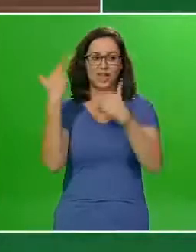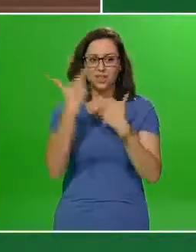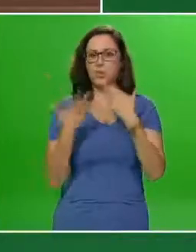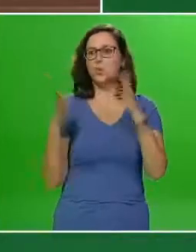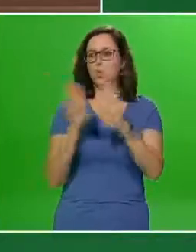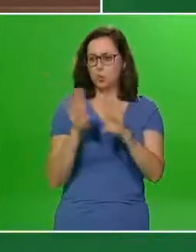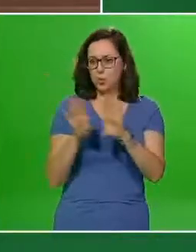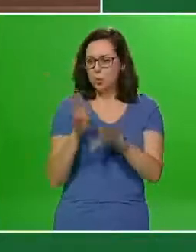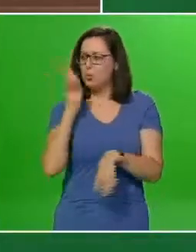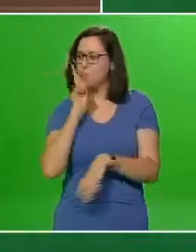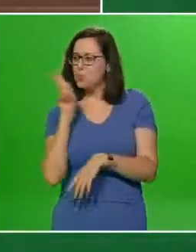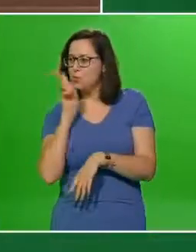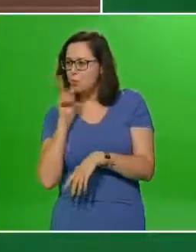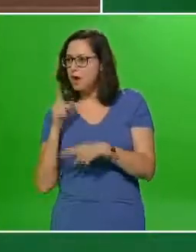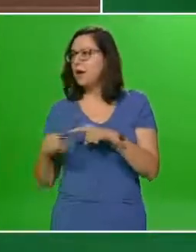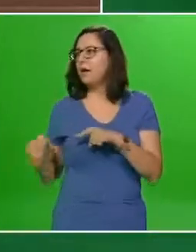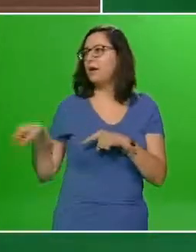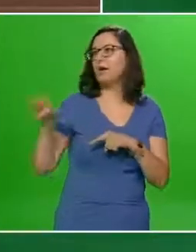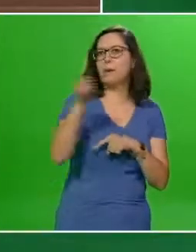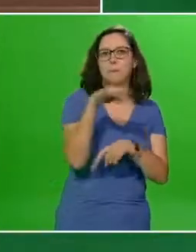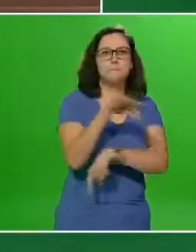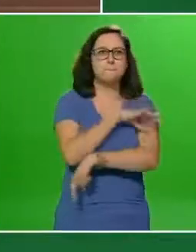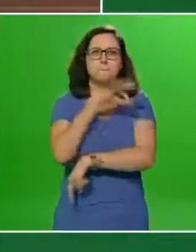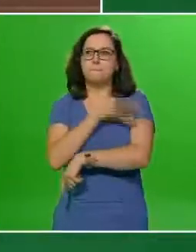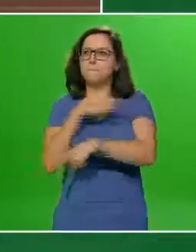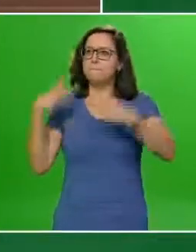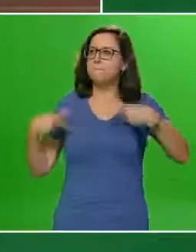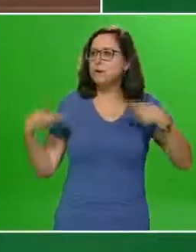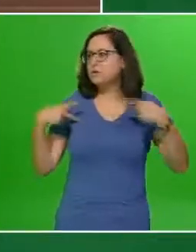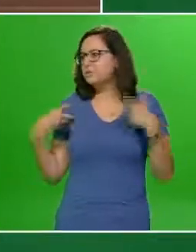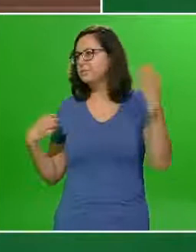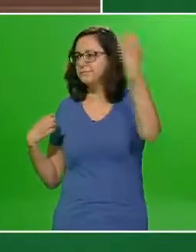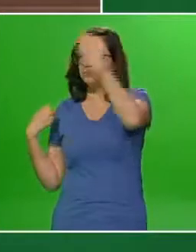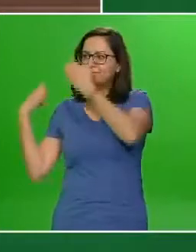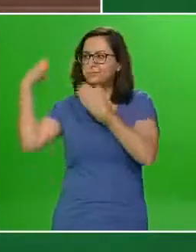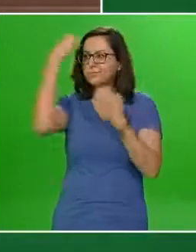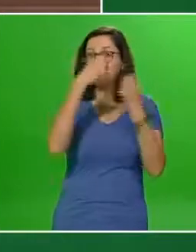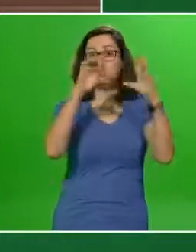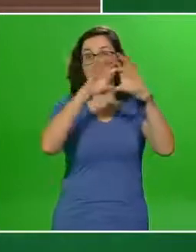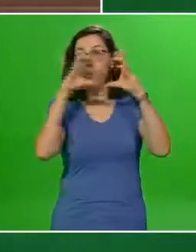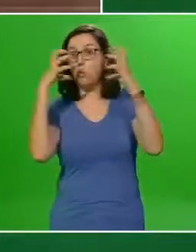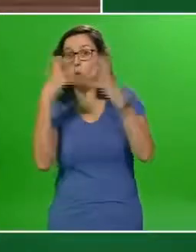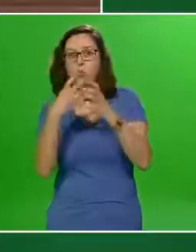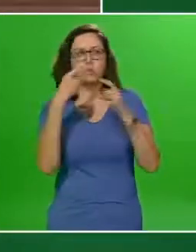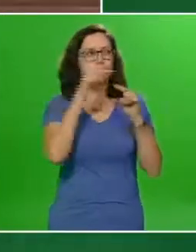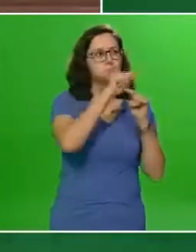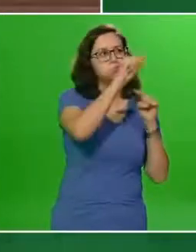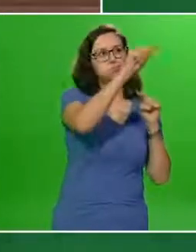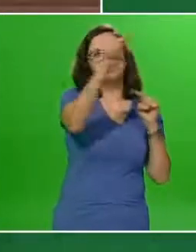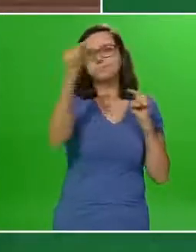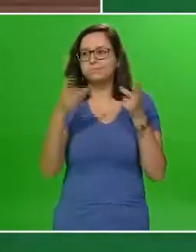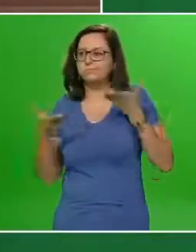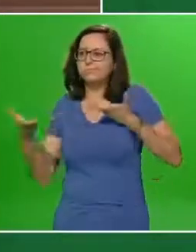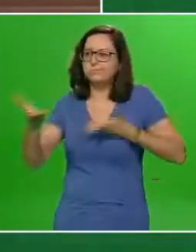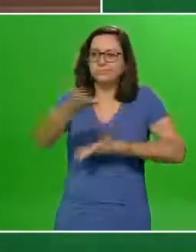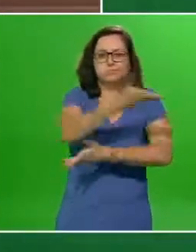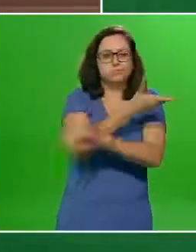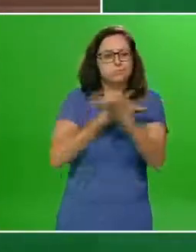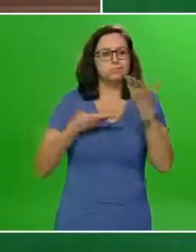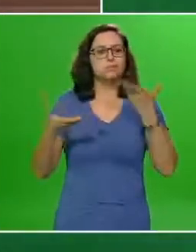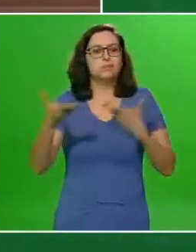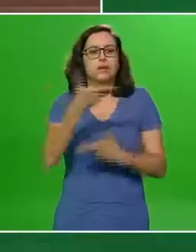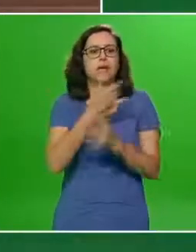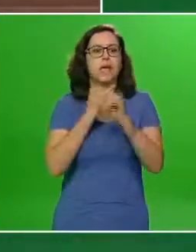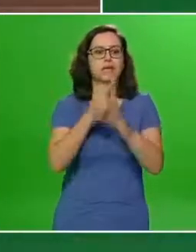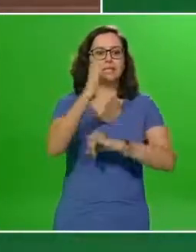ensayos clínicos como de la vacunación en las diferentes partes del mundo. Hemos también tenido colaboración con